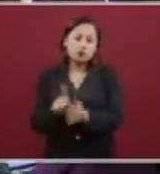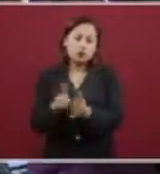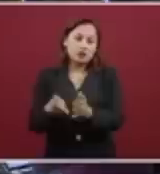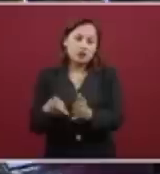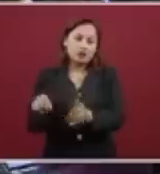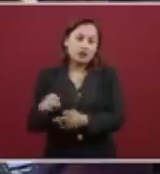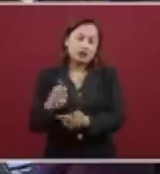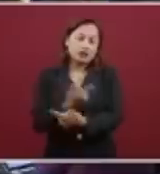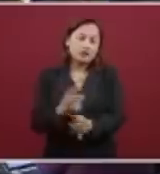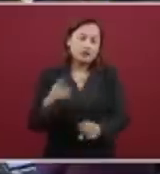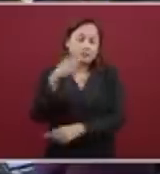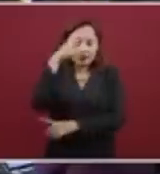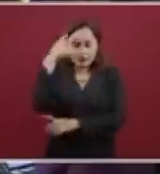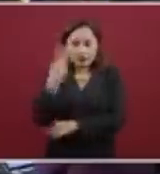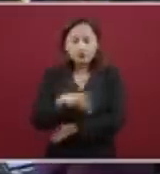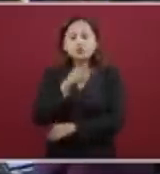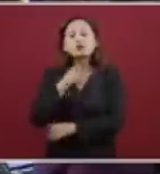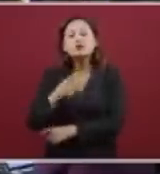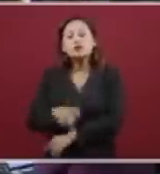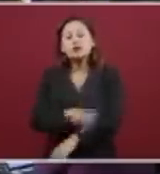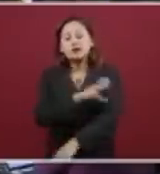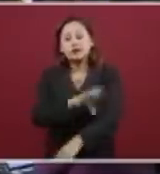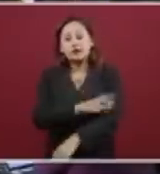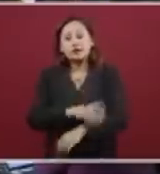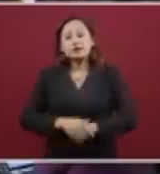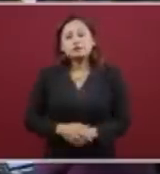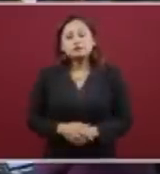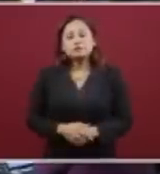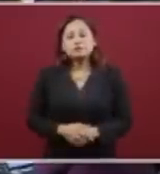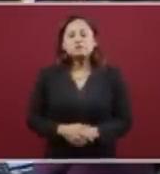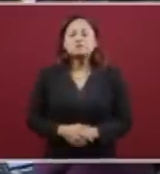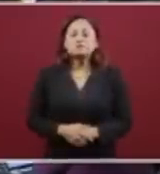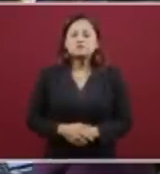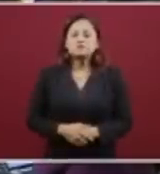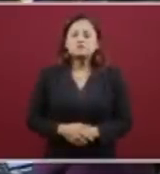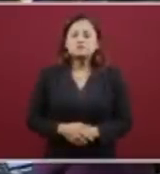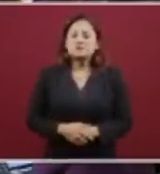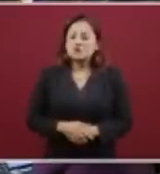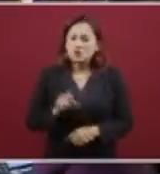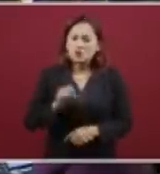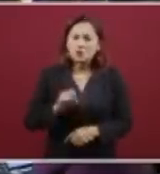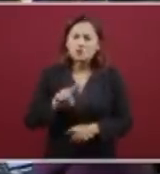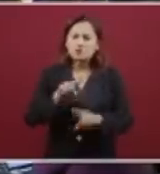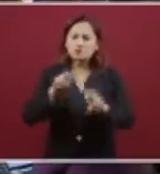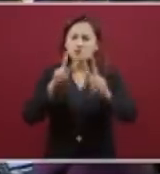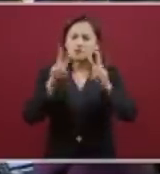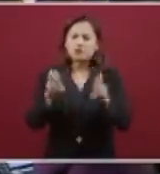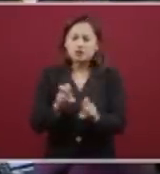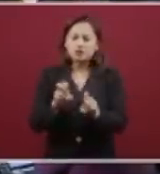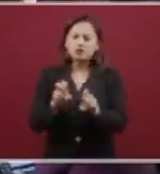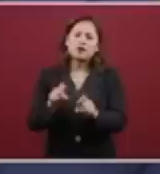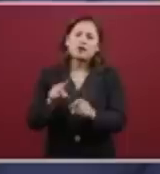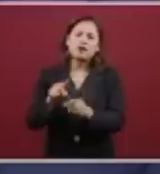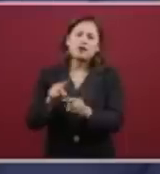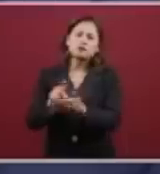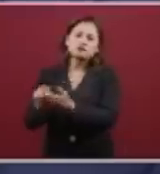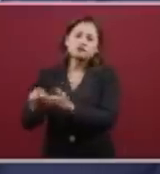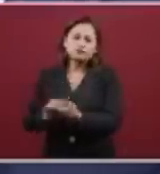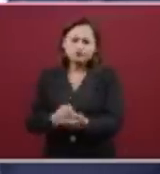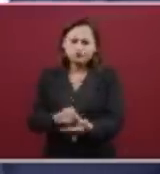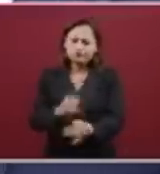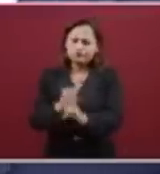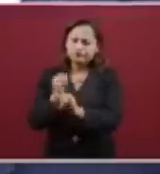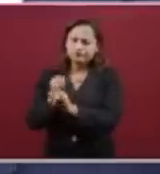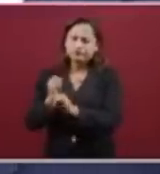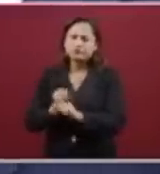presidente de sobre este mismo tema hay en redes sociales un vídeo de parte de los patrones de mexico